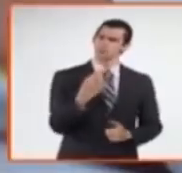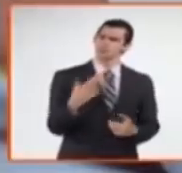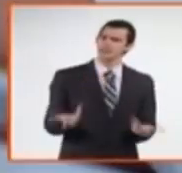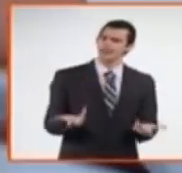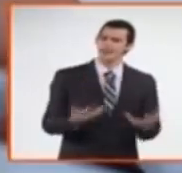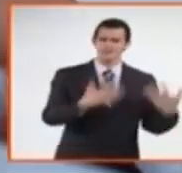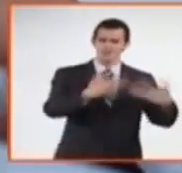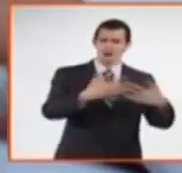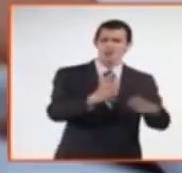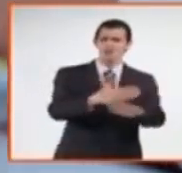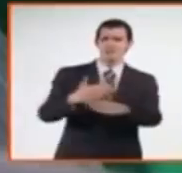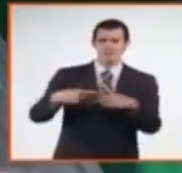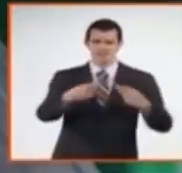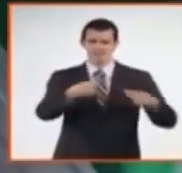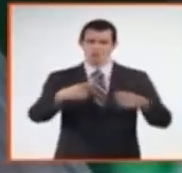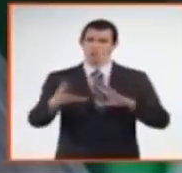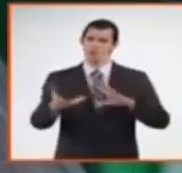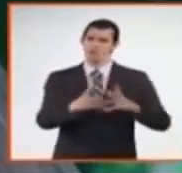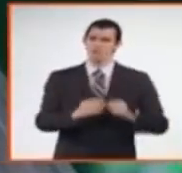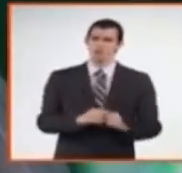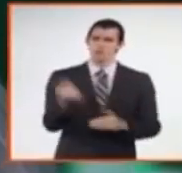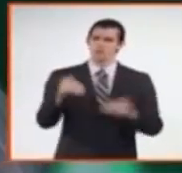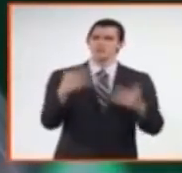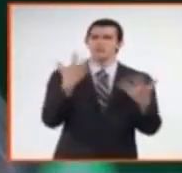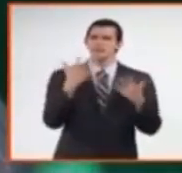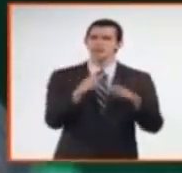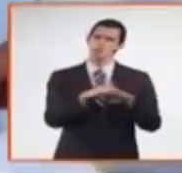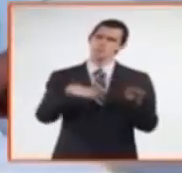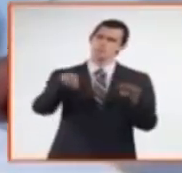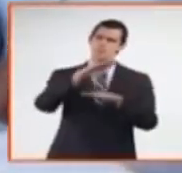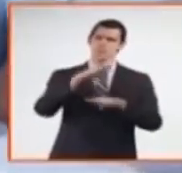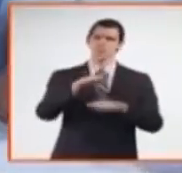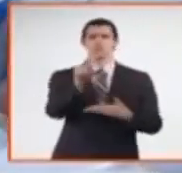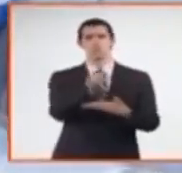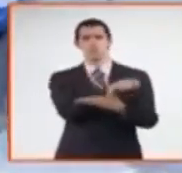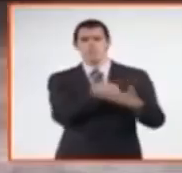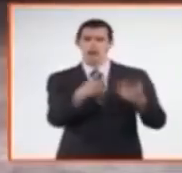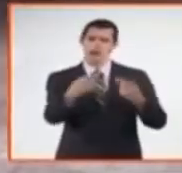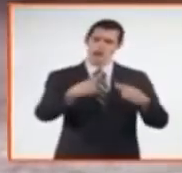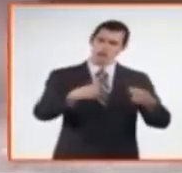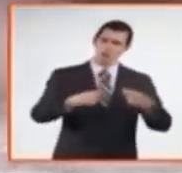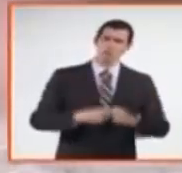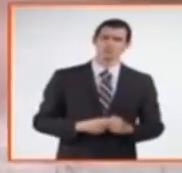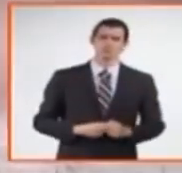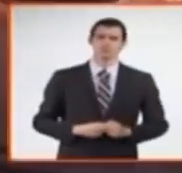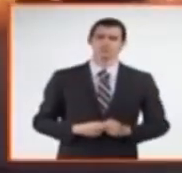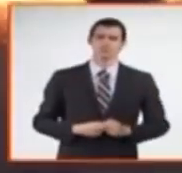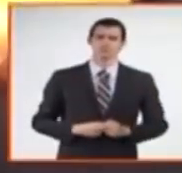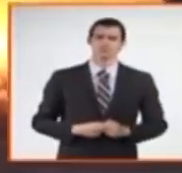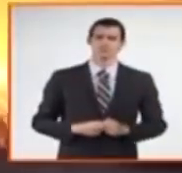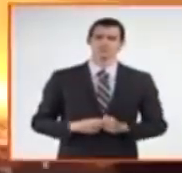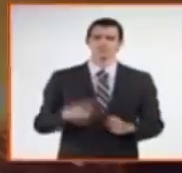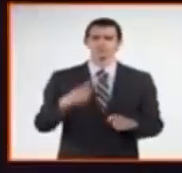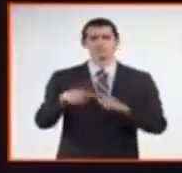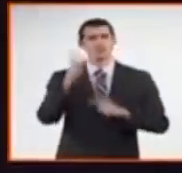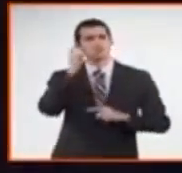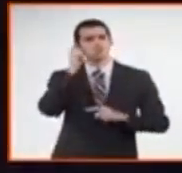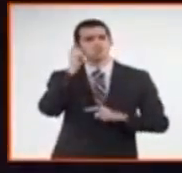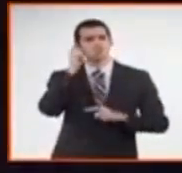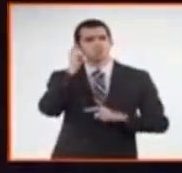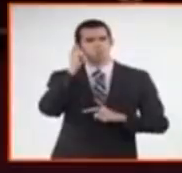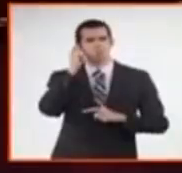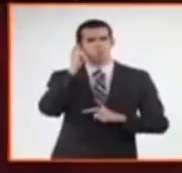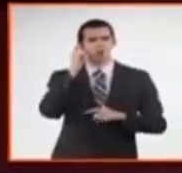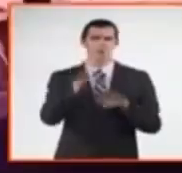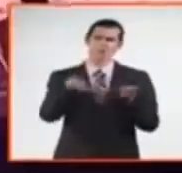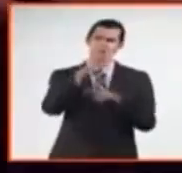ministro y ministro de economía y planificación alejandro fernández la ministra de trabajo y seguridad social martha elena feito